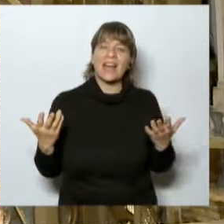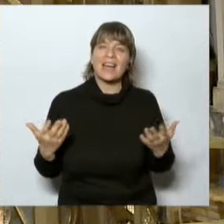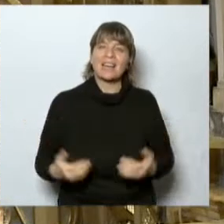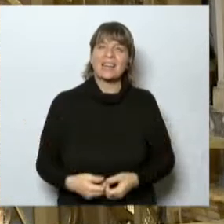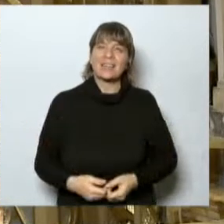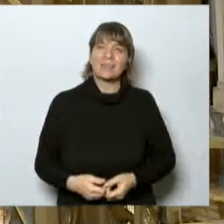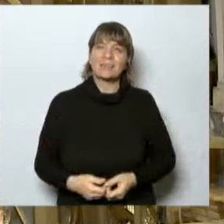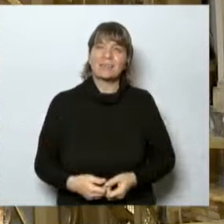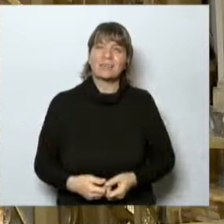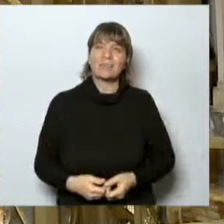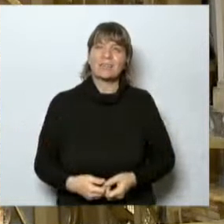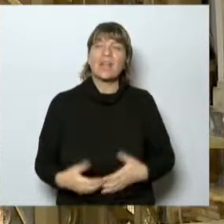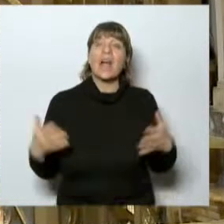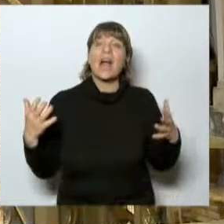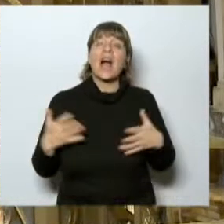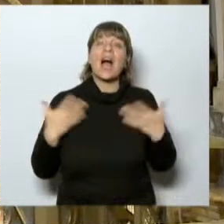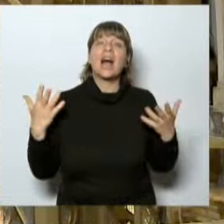aleluya,